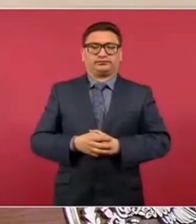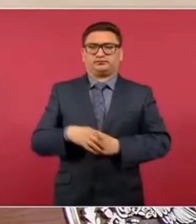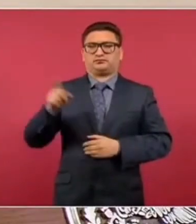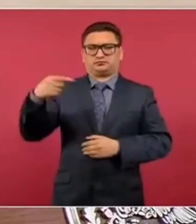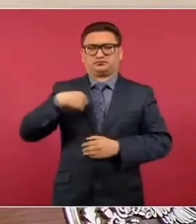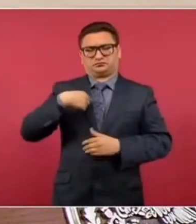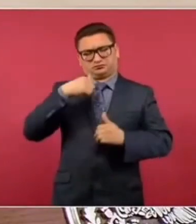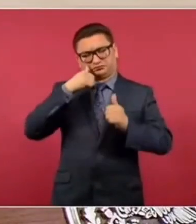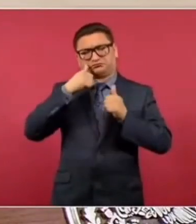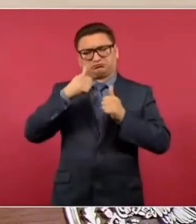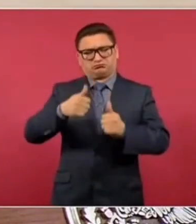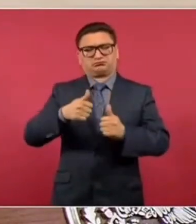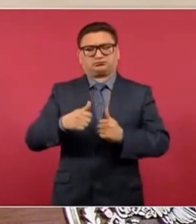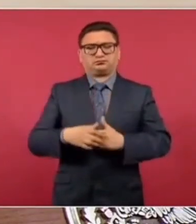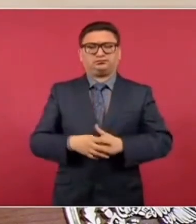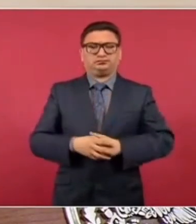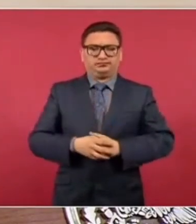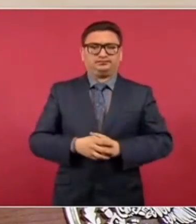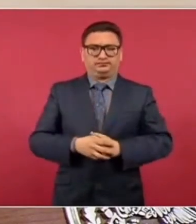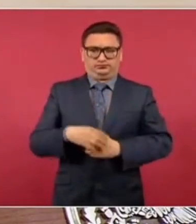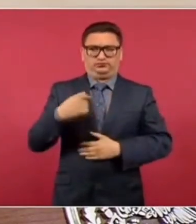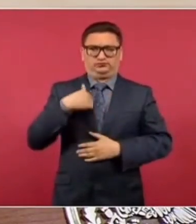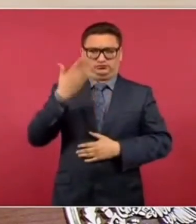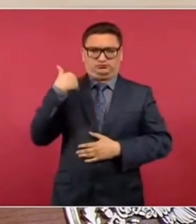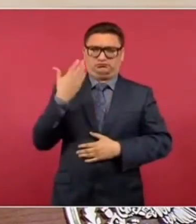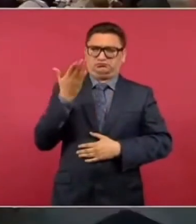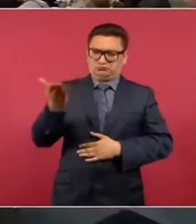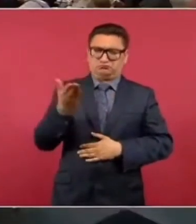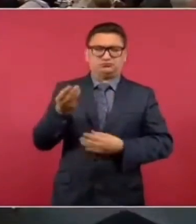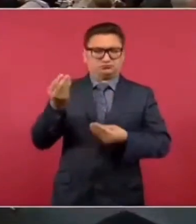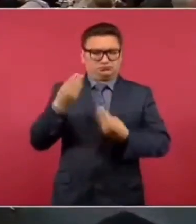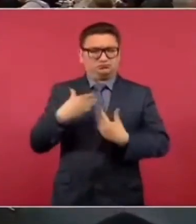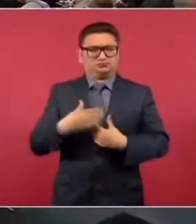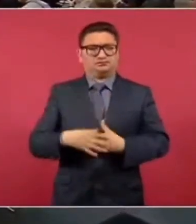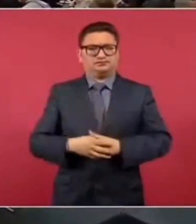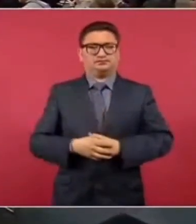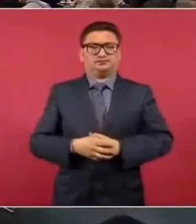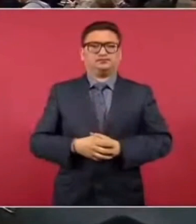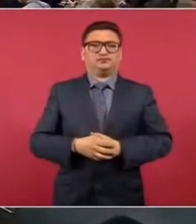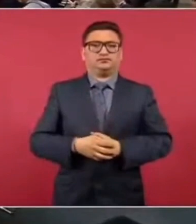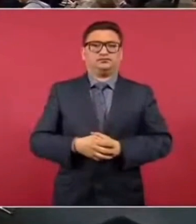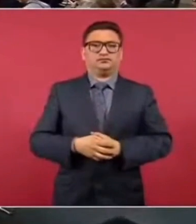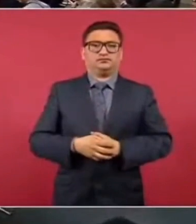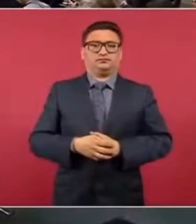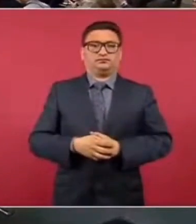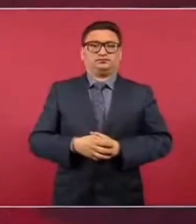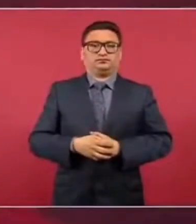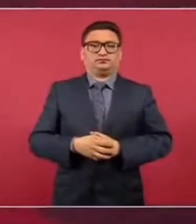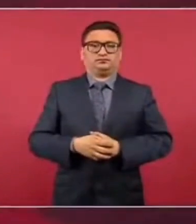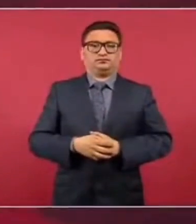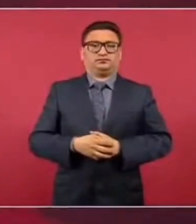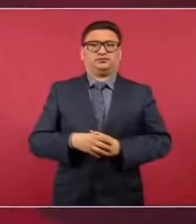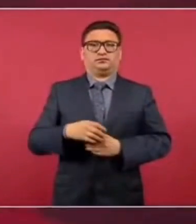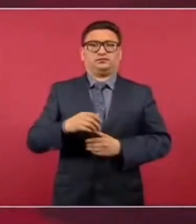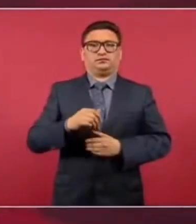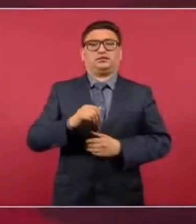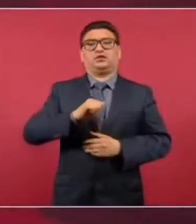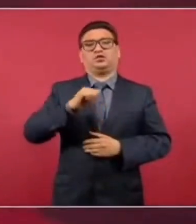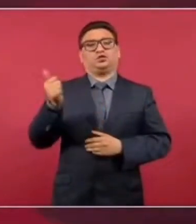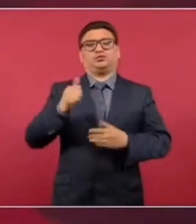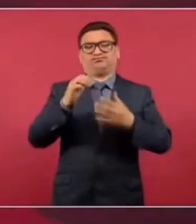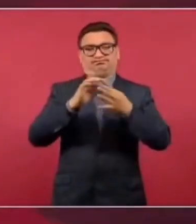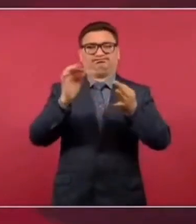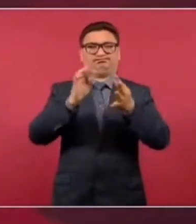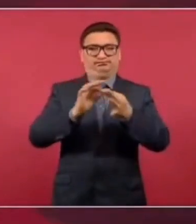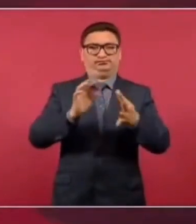atendió en mi petición y les agrego otras cosas para que